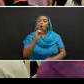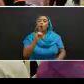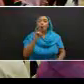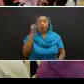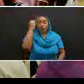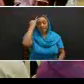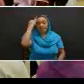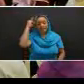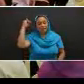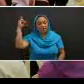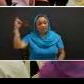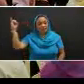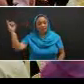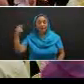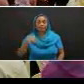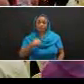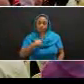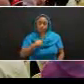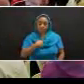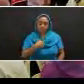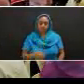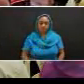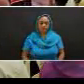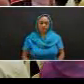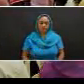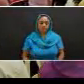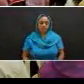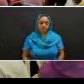o imaginaba.